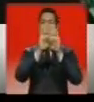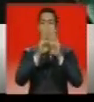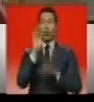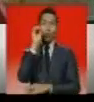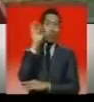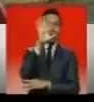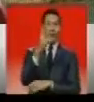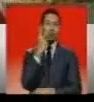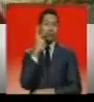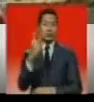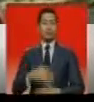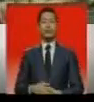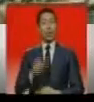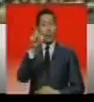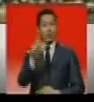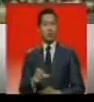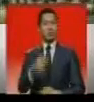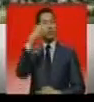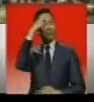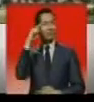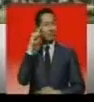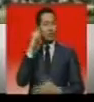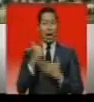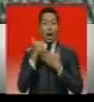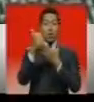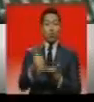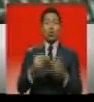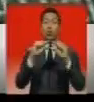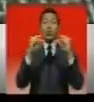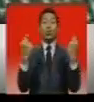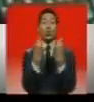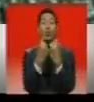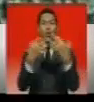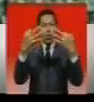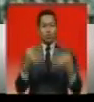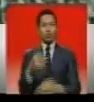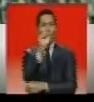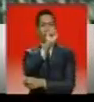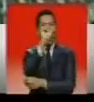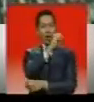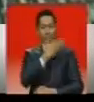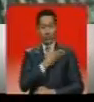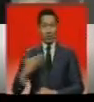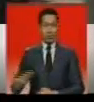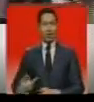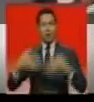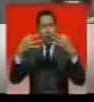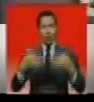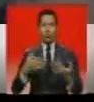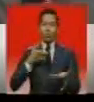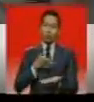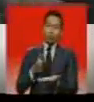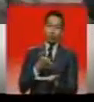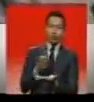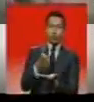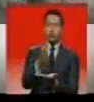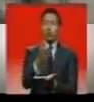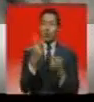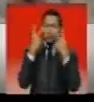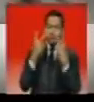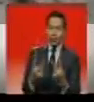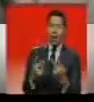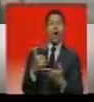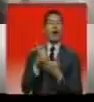persona resultó herida y recibió la asistencia del personal de la caravana presidencial que coincidencialmente circulaba por esa zona.